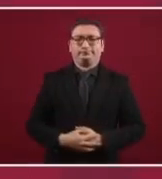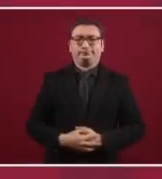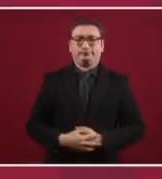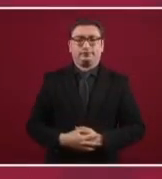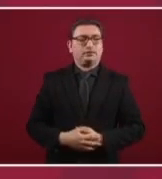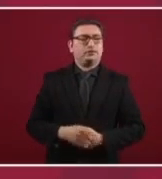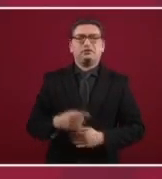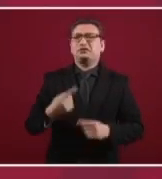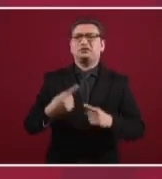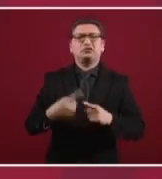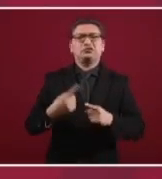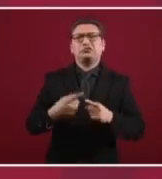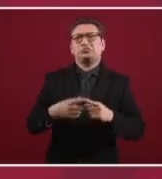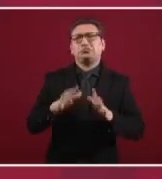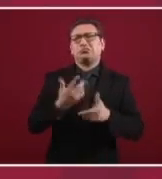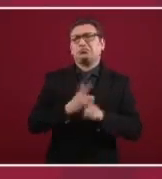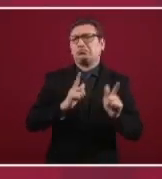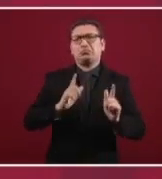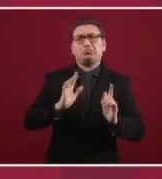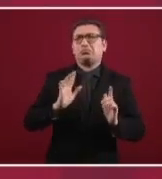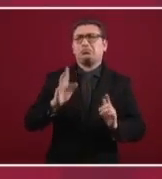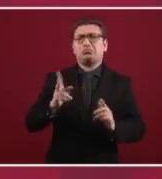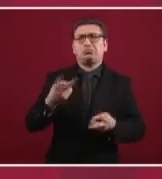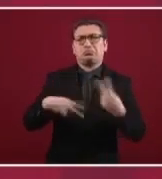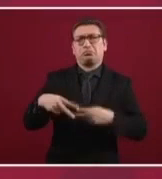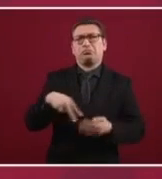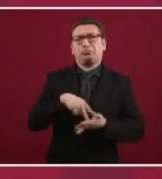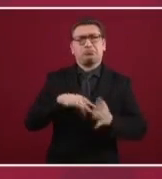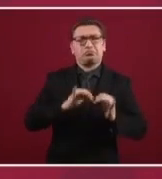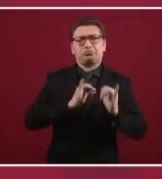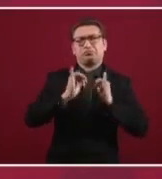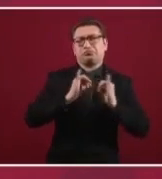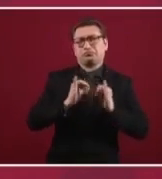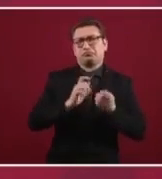y que alguien lo traduzca.